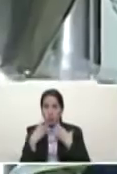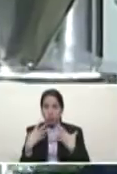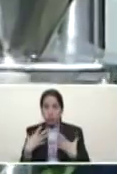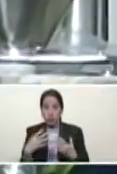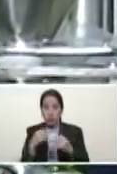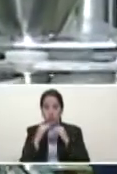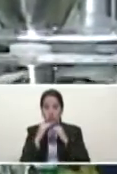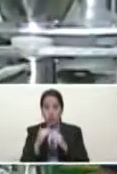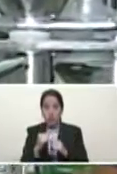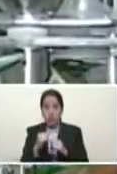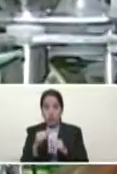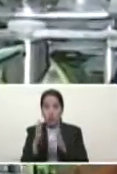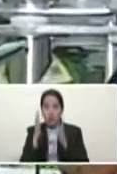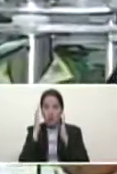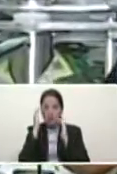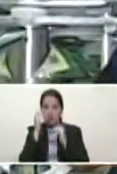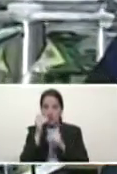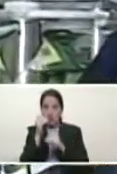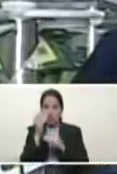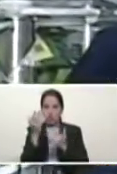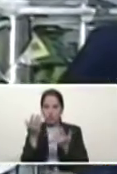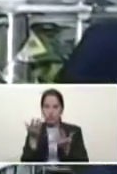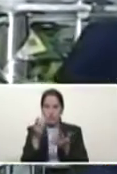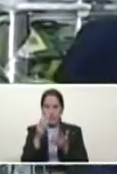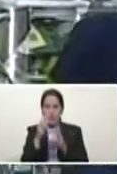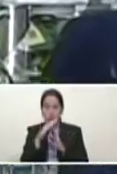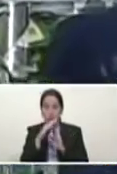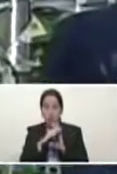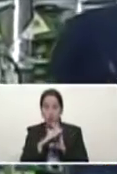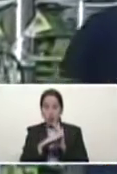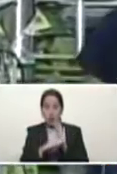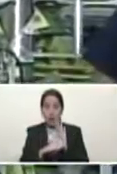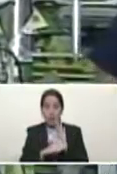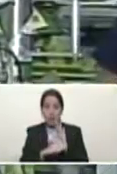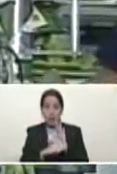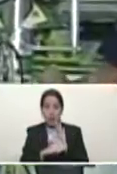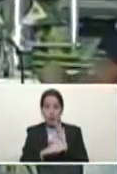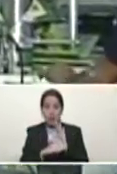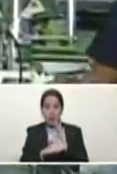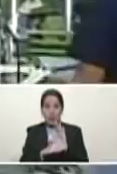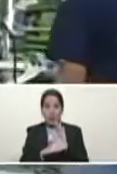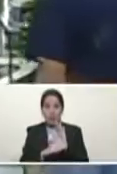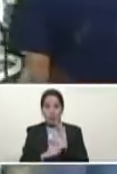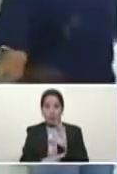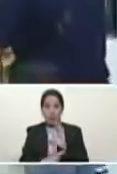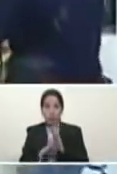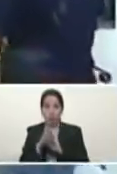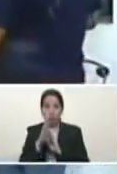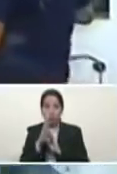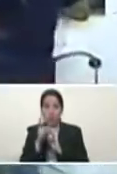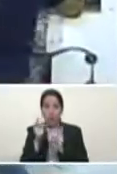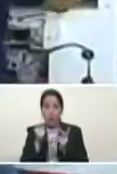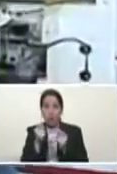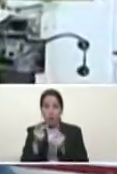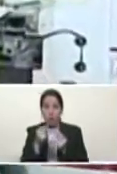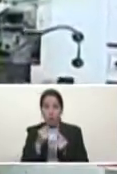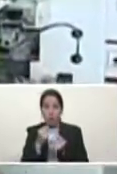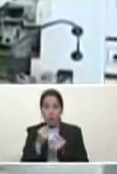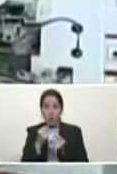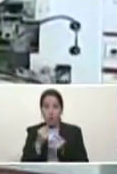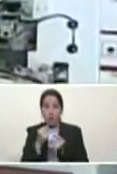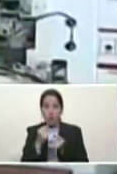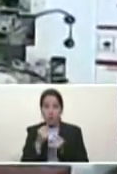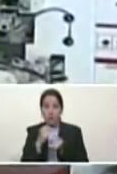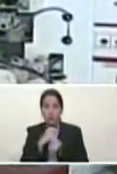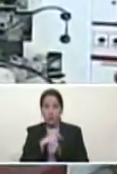sus orientaciones en el marco del programa de recuperación y crecimiento económico. Hemos nosotros